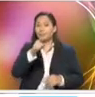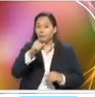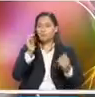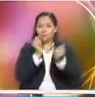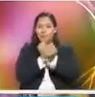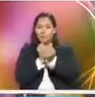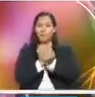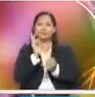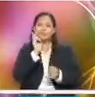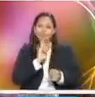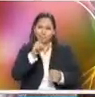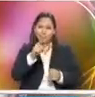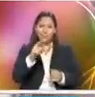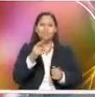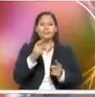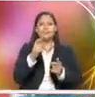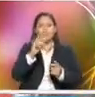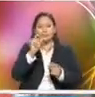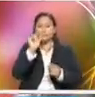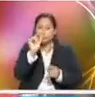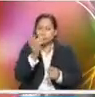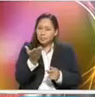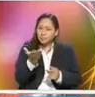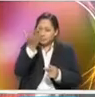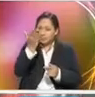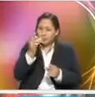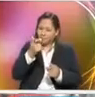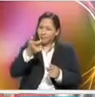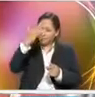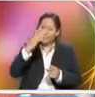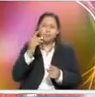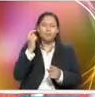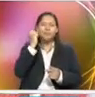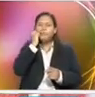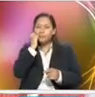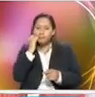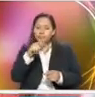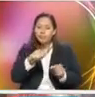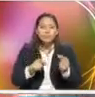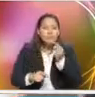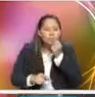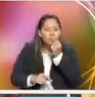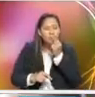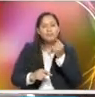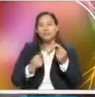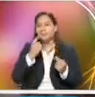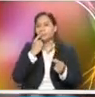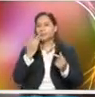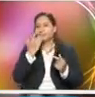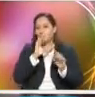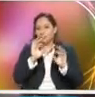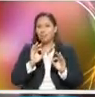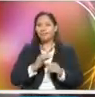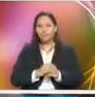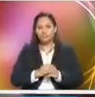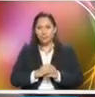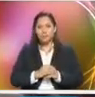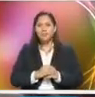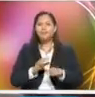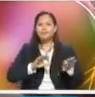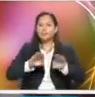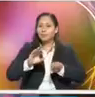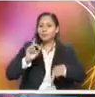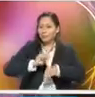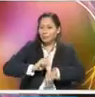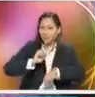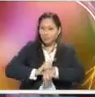igual el precio es un poquito más caro, pero la verdad es que sí vale la pena, pues, de repente intentarle ahí, ya que trabajamos todos